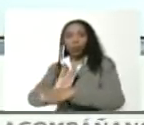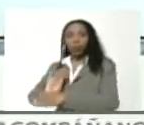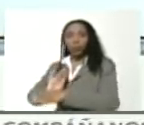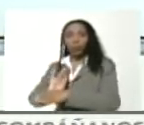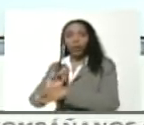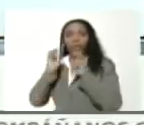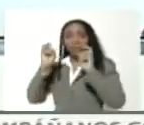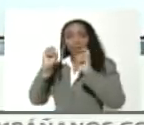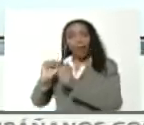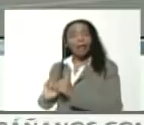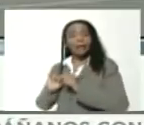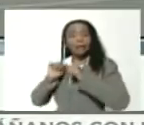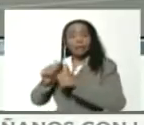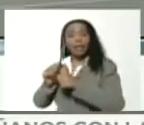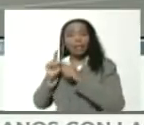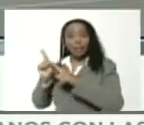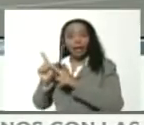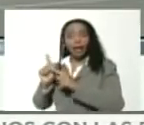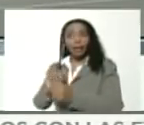digamos, inicial